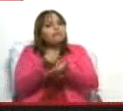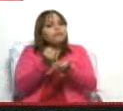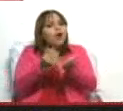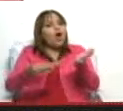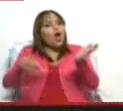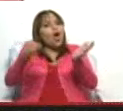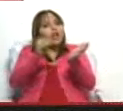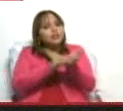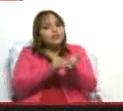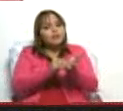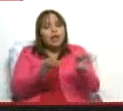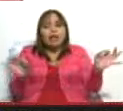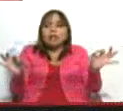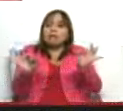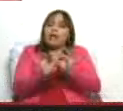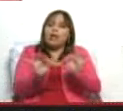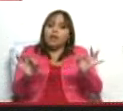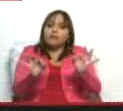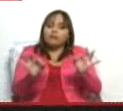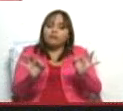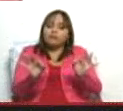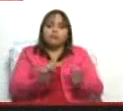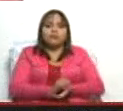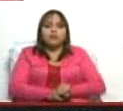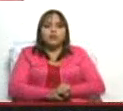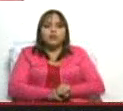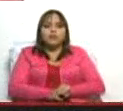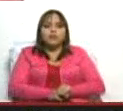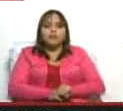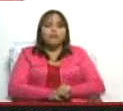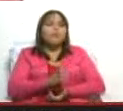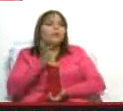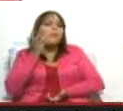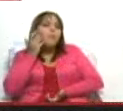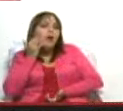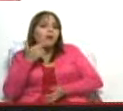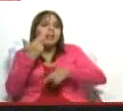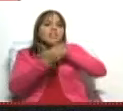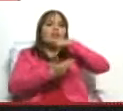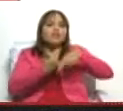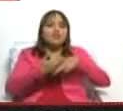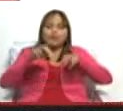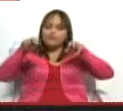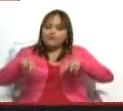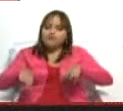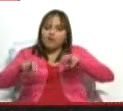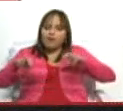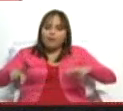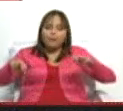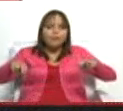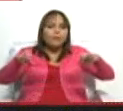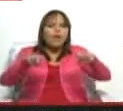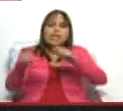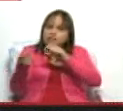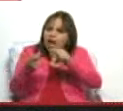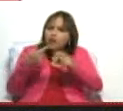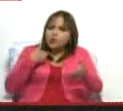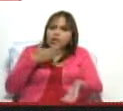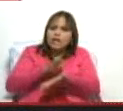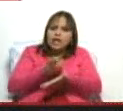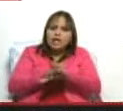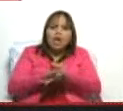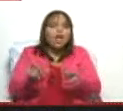ratificamos. Nadie puede pensar que cuando la revolución se sienta en una mesa de diálogo es